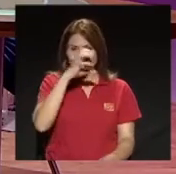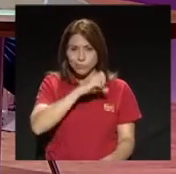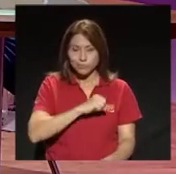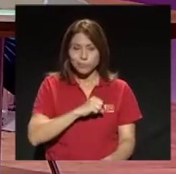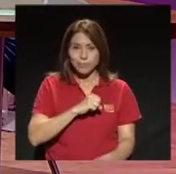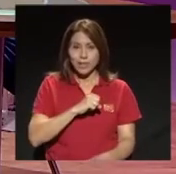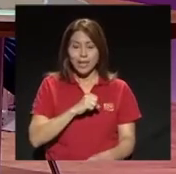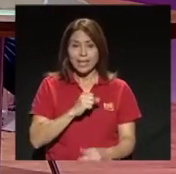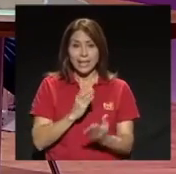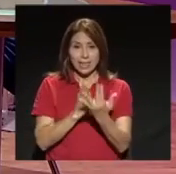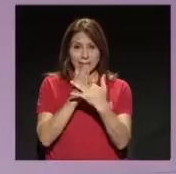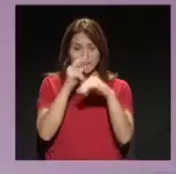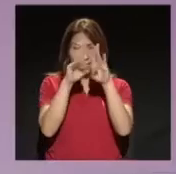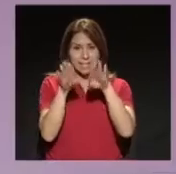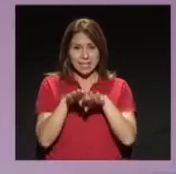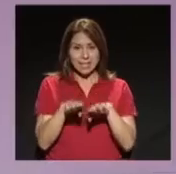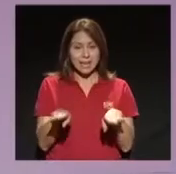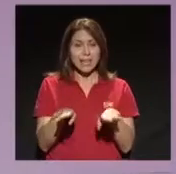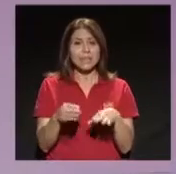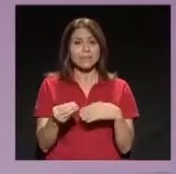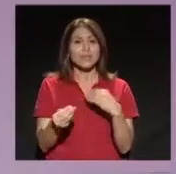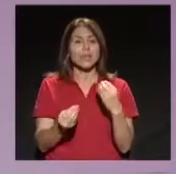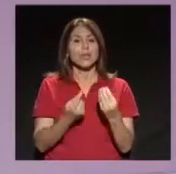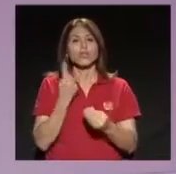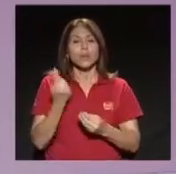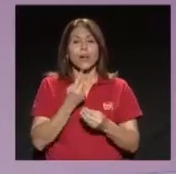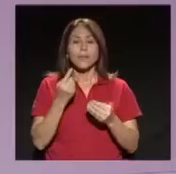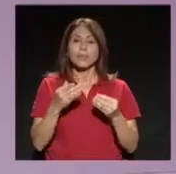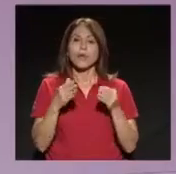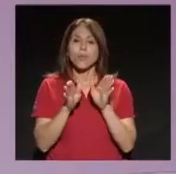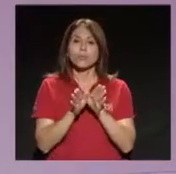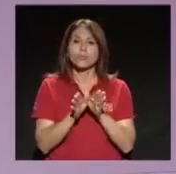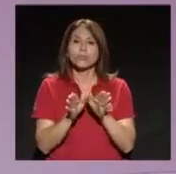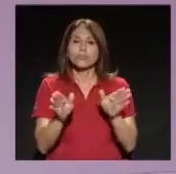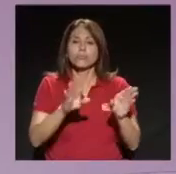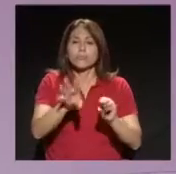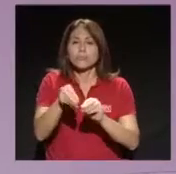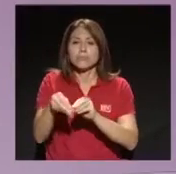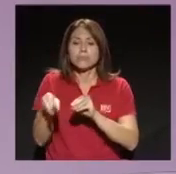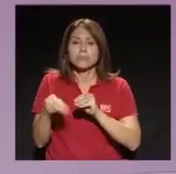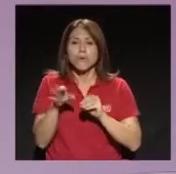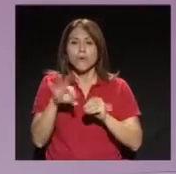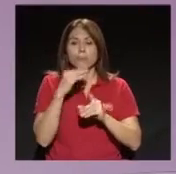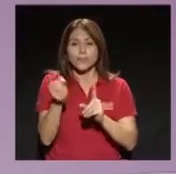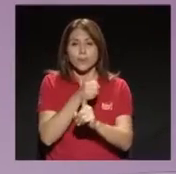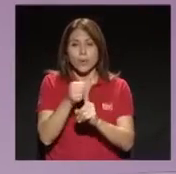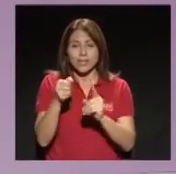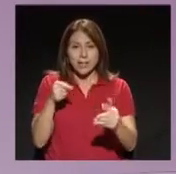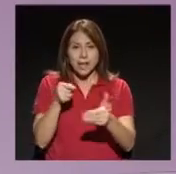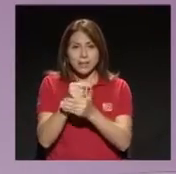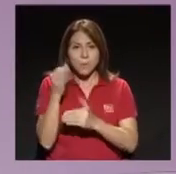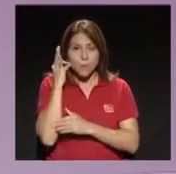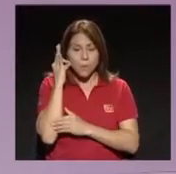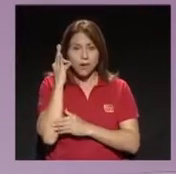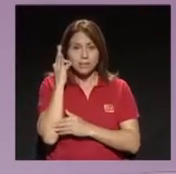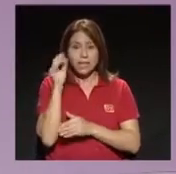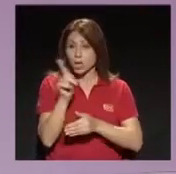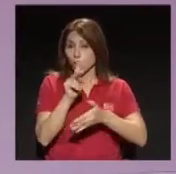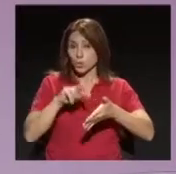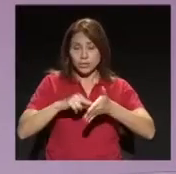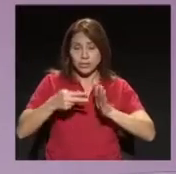espacio digital lo que hace es ampliar los focos de violencia hacia las mujeres y no por eso debemos de pensar que